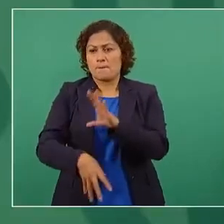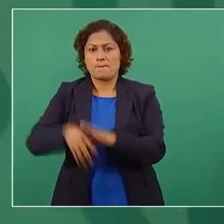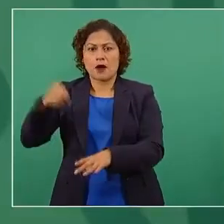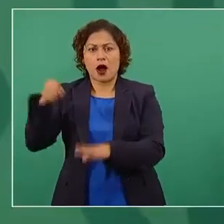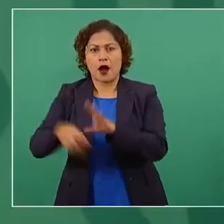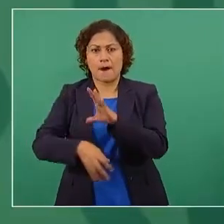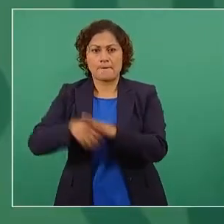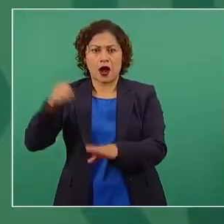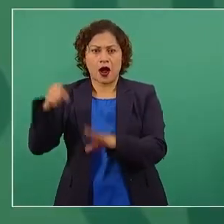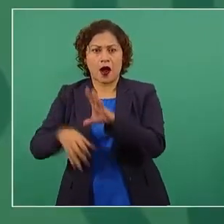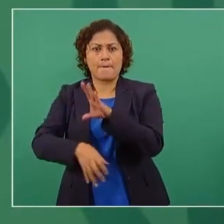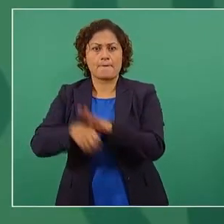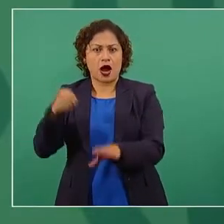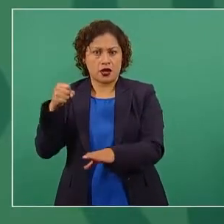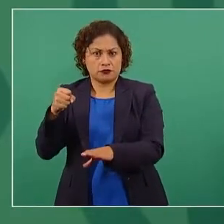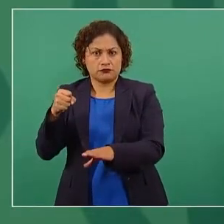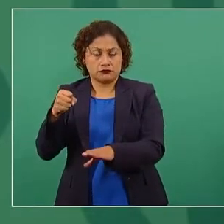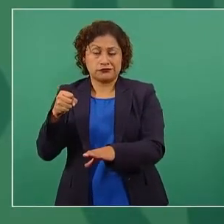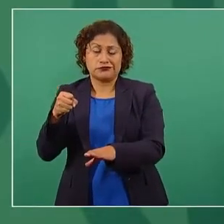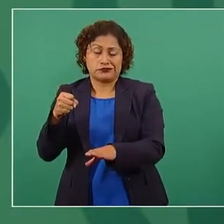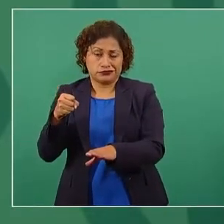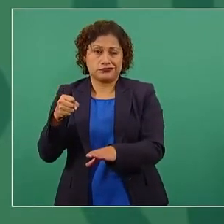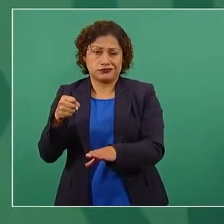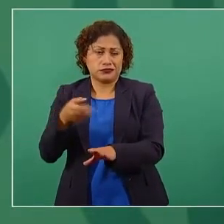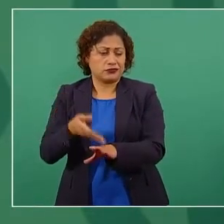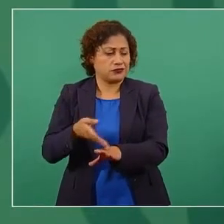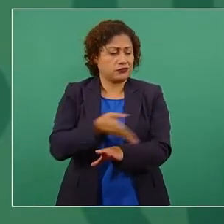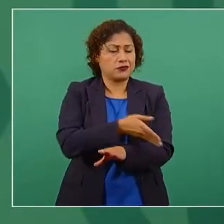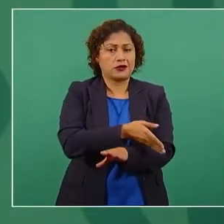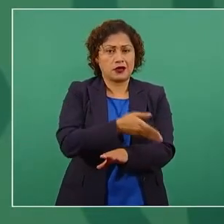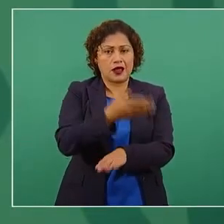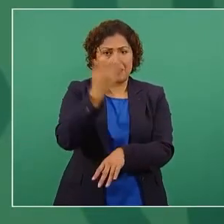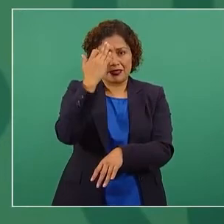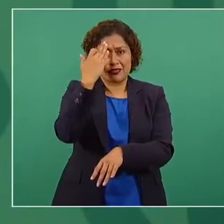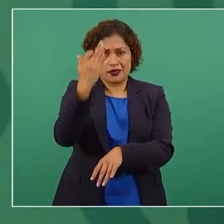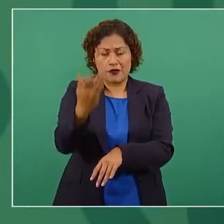Saquearon muchísimo en el periodo neoliberal.